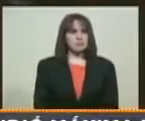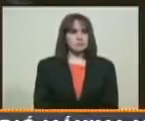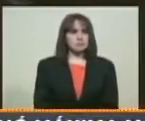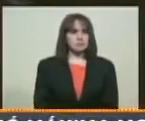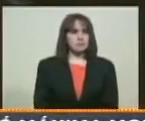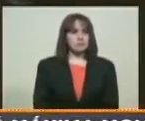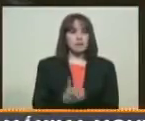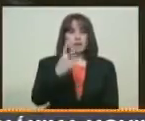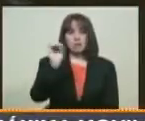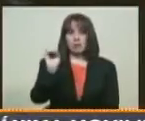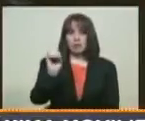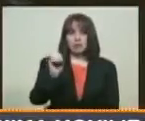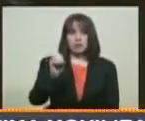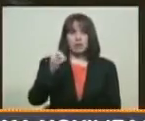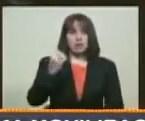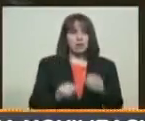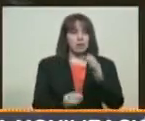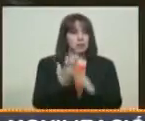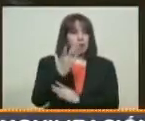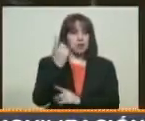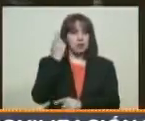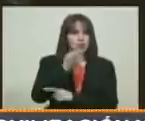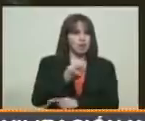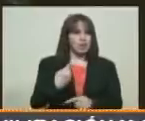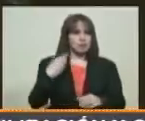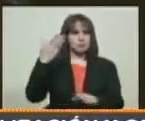El 20 de mayo hay que salir a ejercer